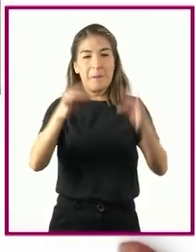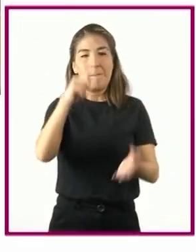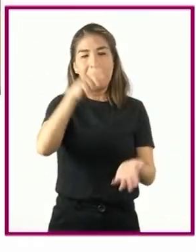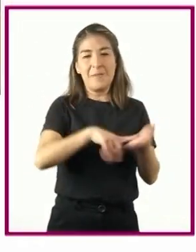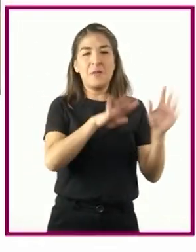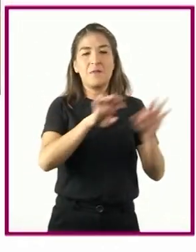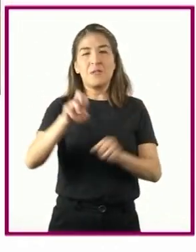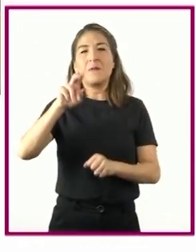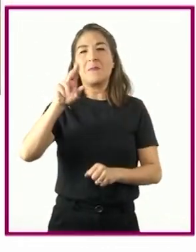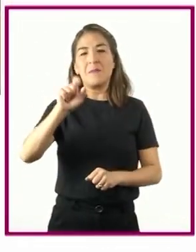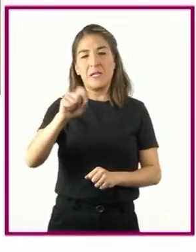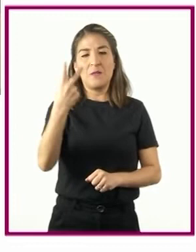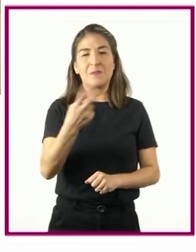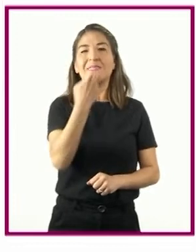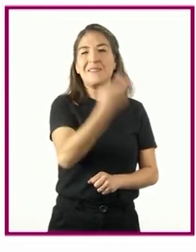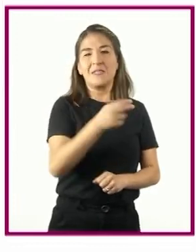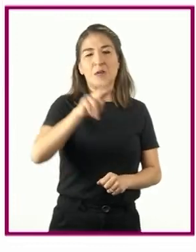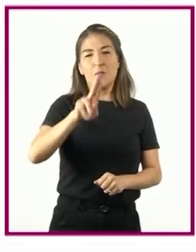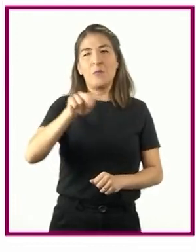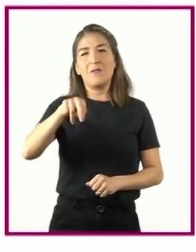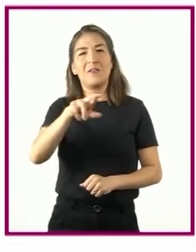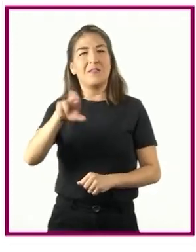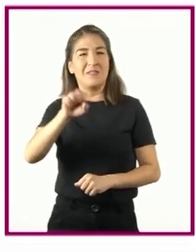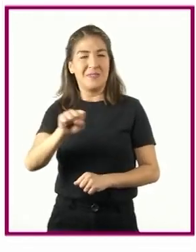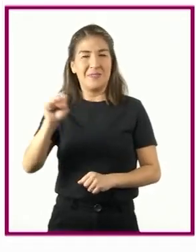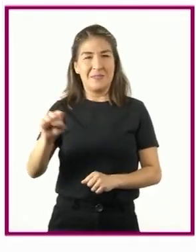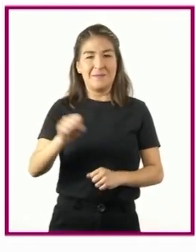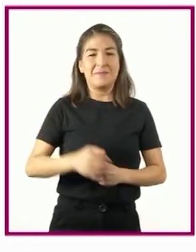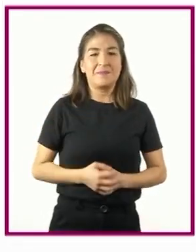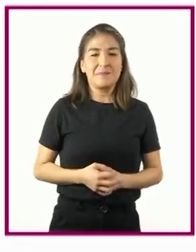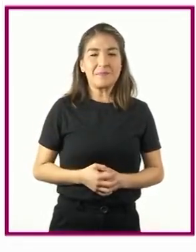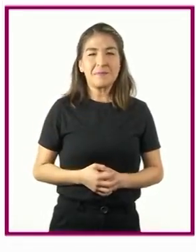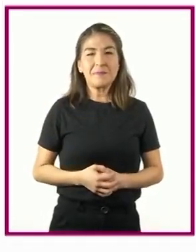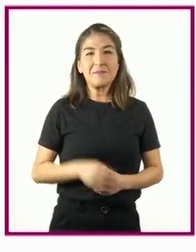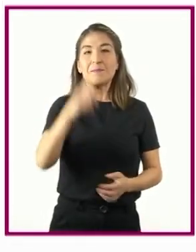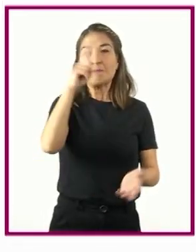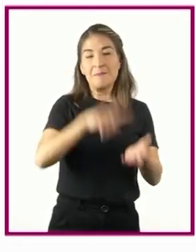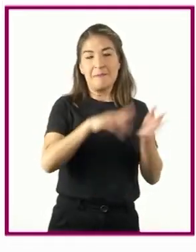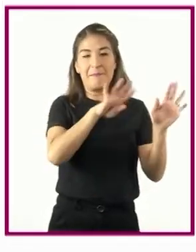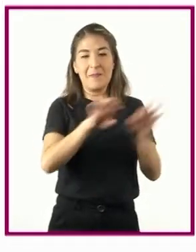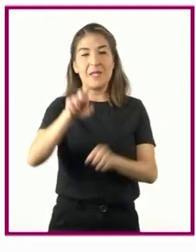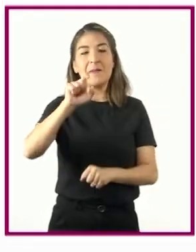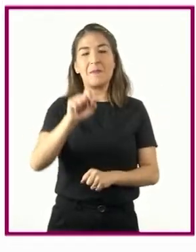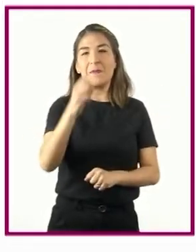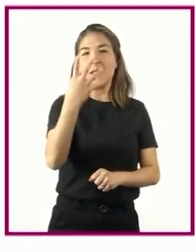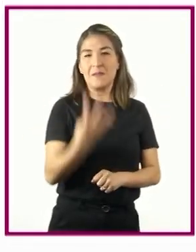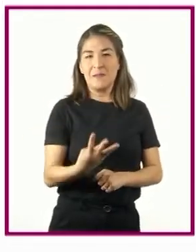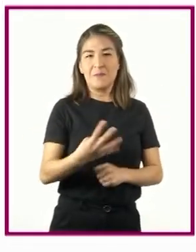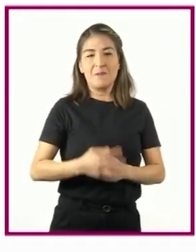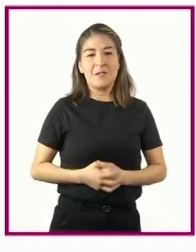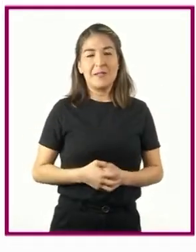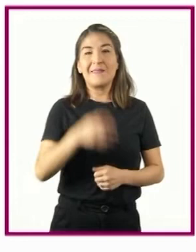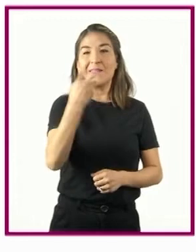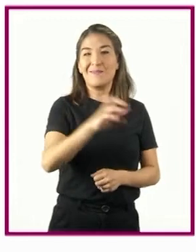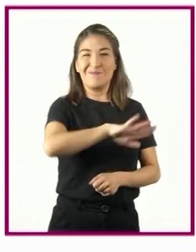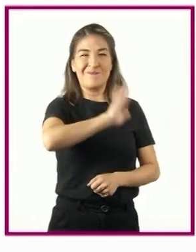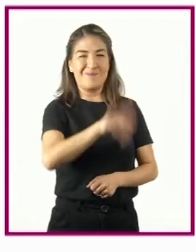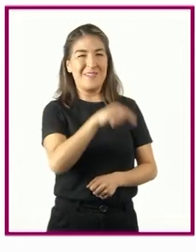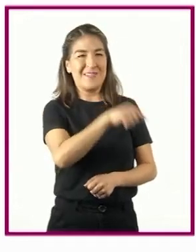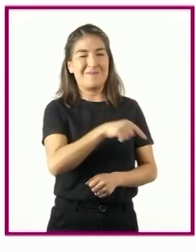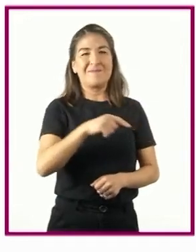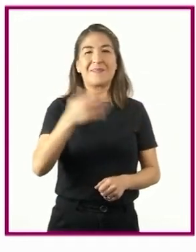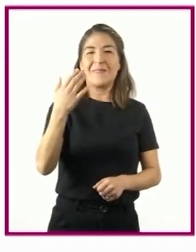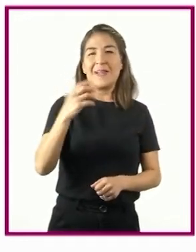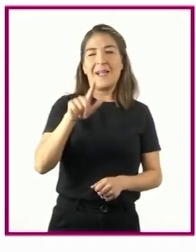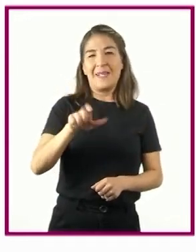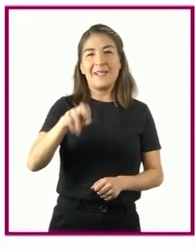1922 la Unión de Repúblicas Socialistas Soviéticas y en 1924, tras la muerte de Lenin,